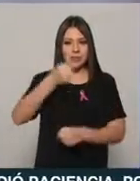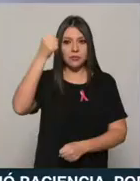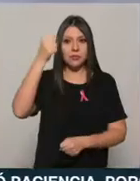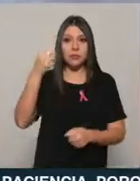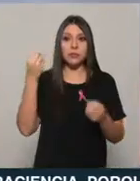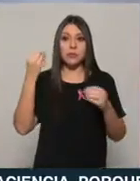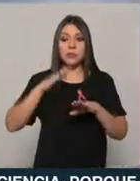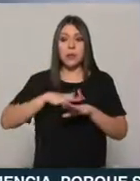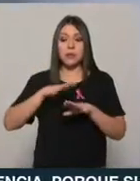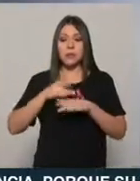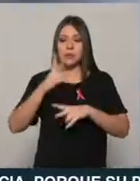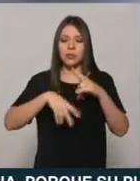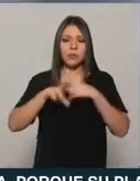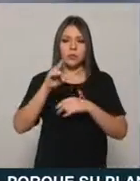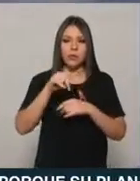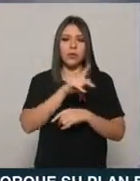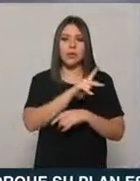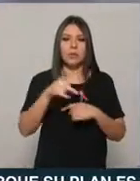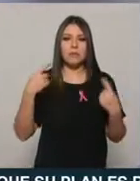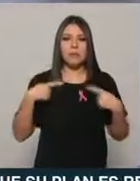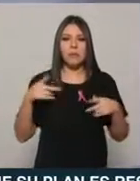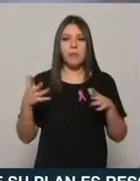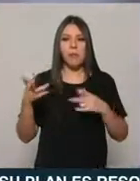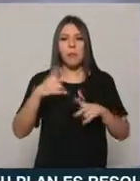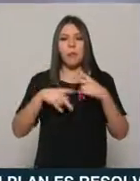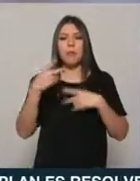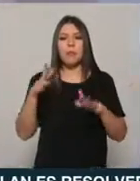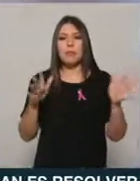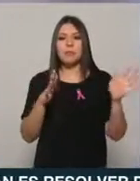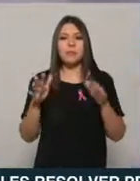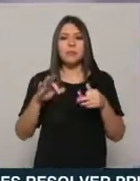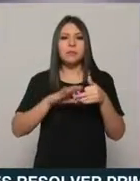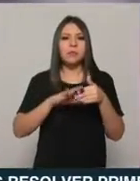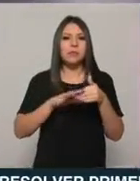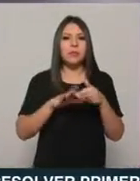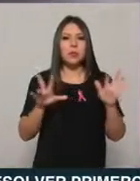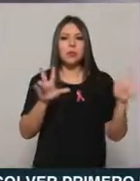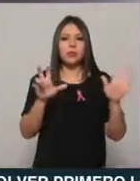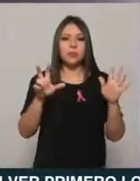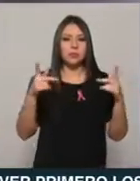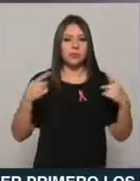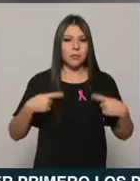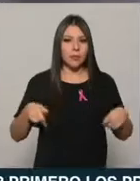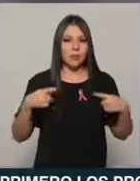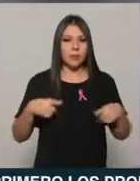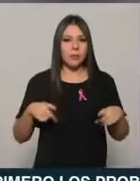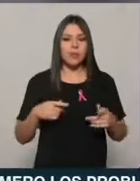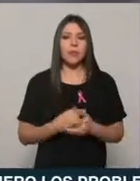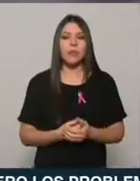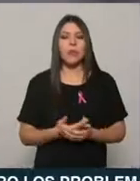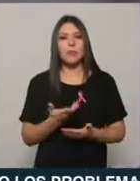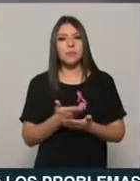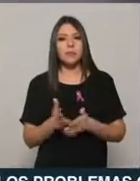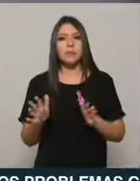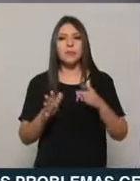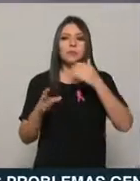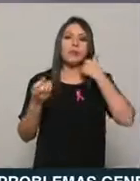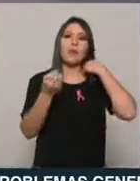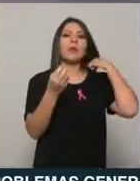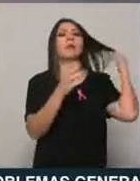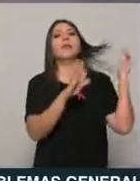aumentado. Están llegando más personas, pero son alrededor de 800 personas, así como un poquito más de 400